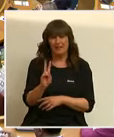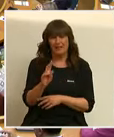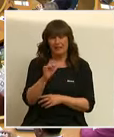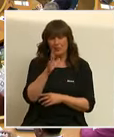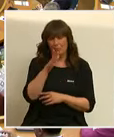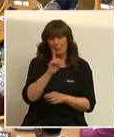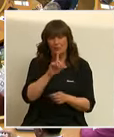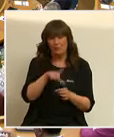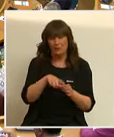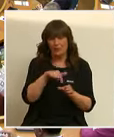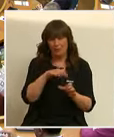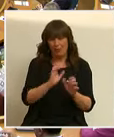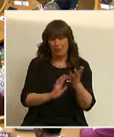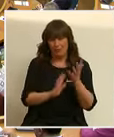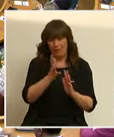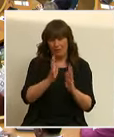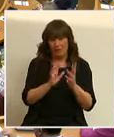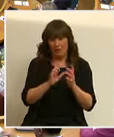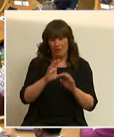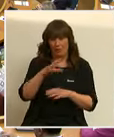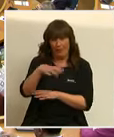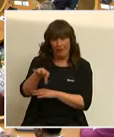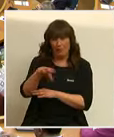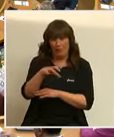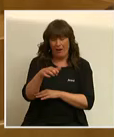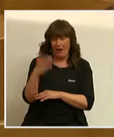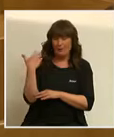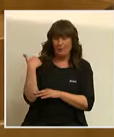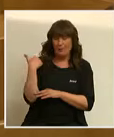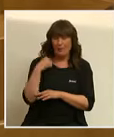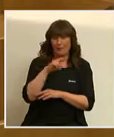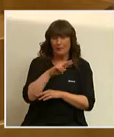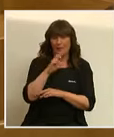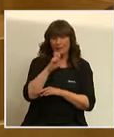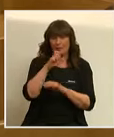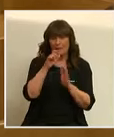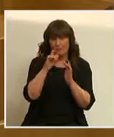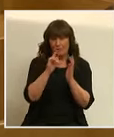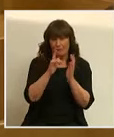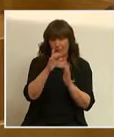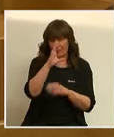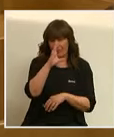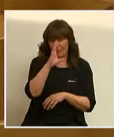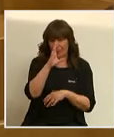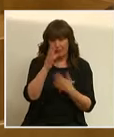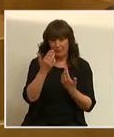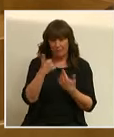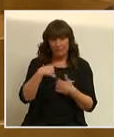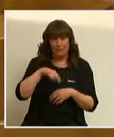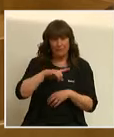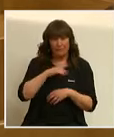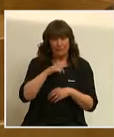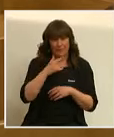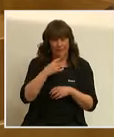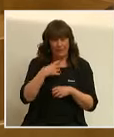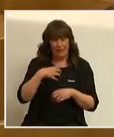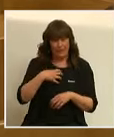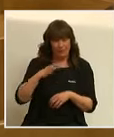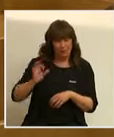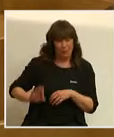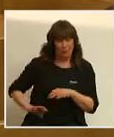el incendio de Campanar del pasado día 22 de febrero. La actuación médico-forense es una labor que se